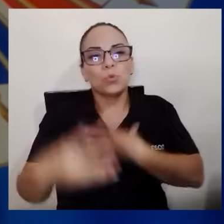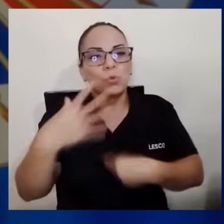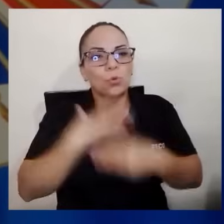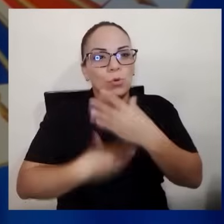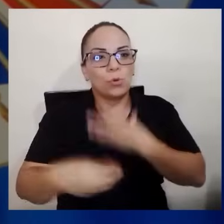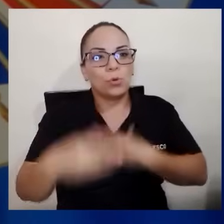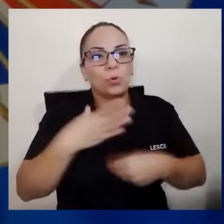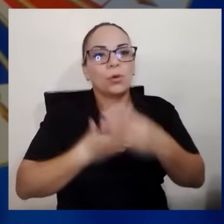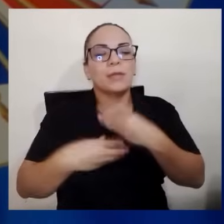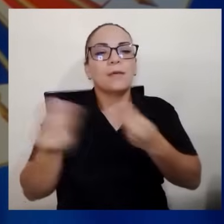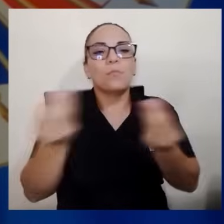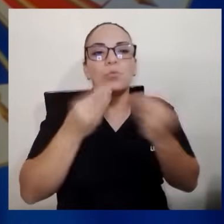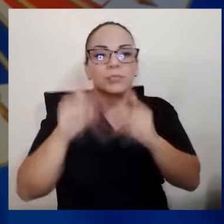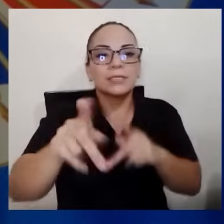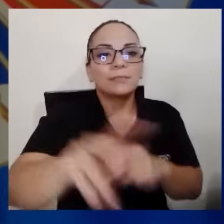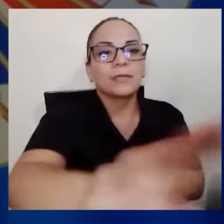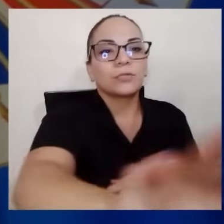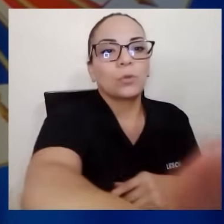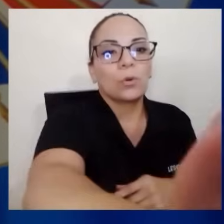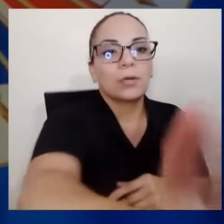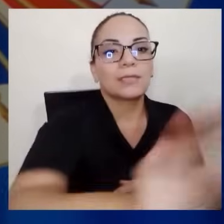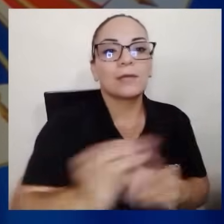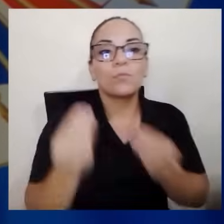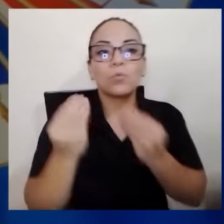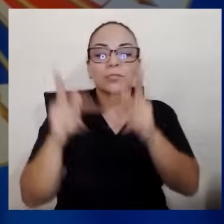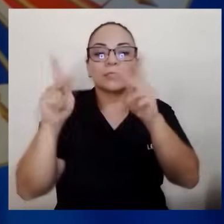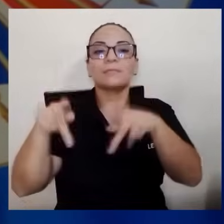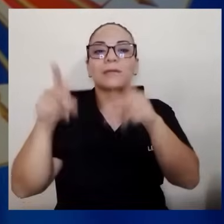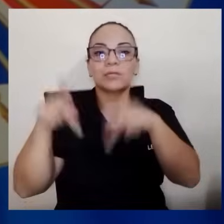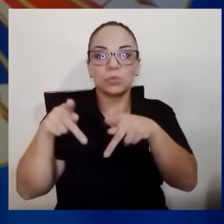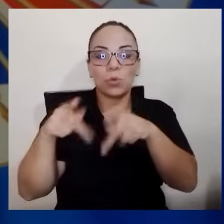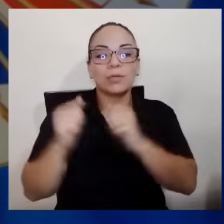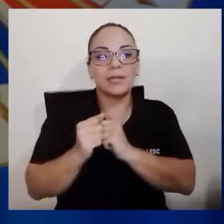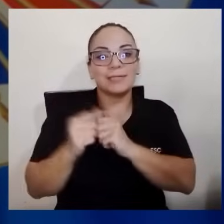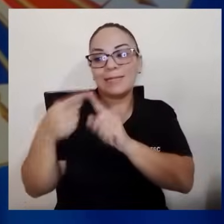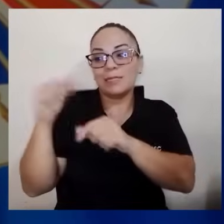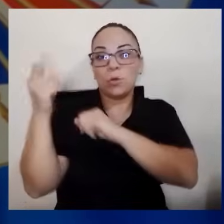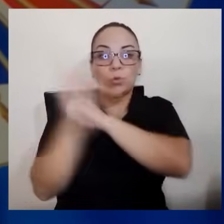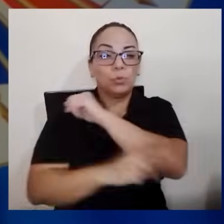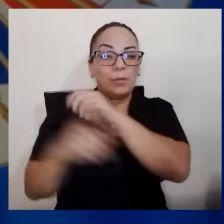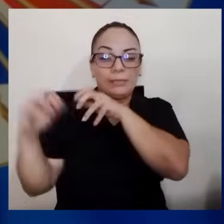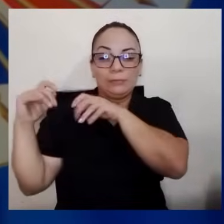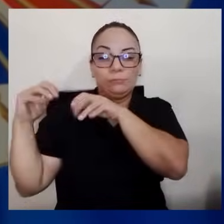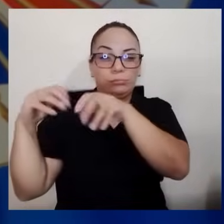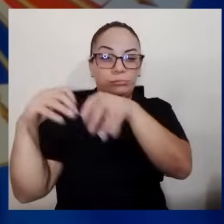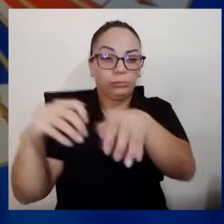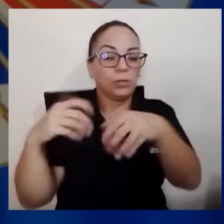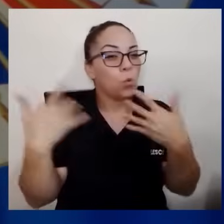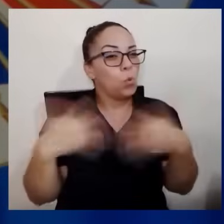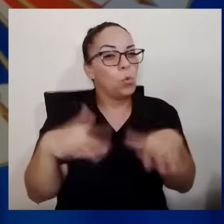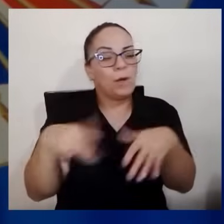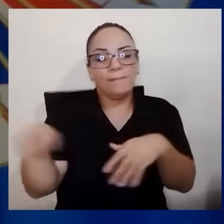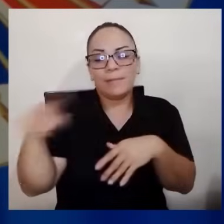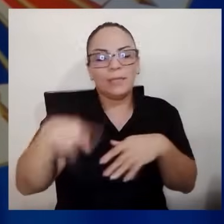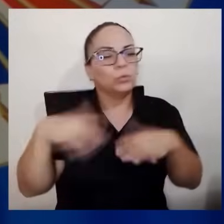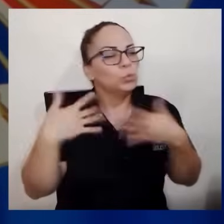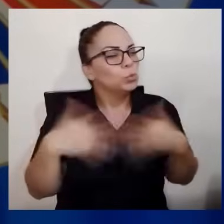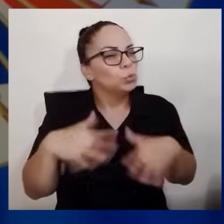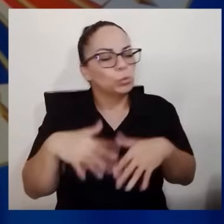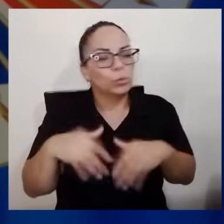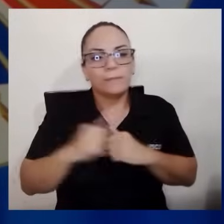gente que está migrando y que desafían todos estos